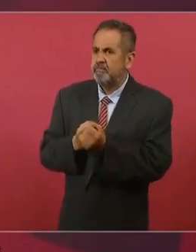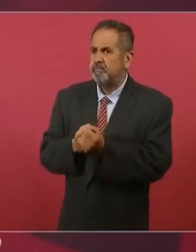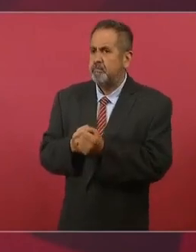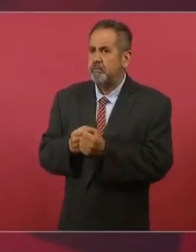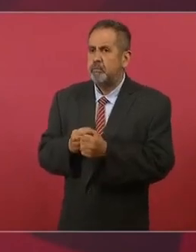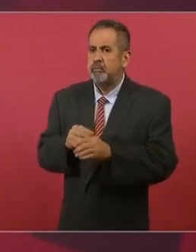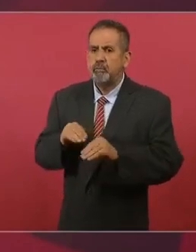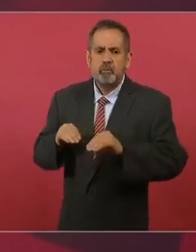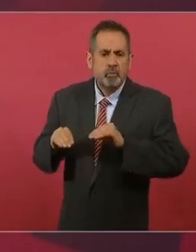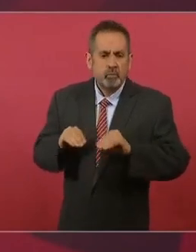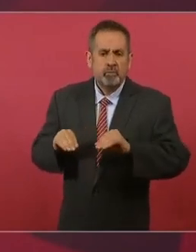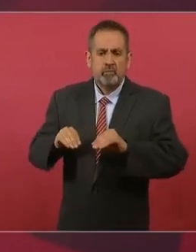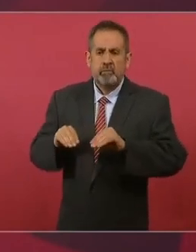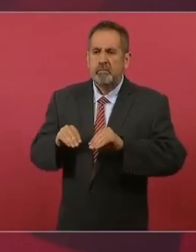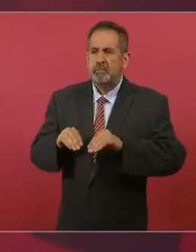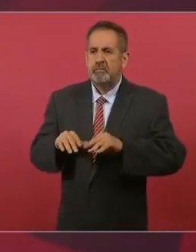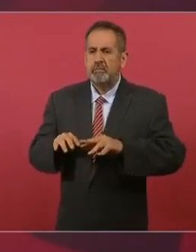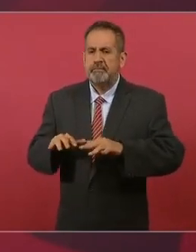proceso.